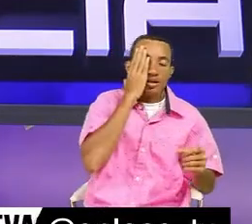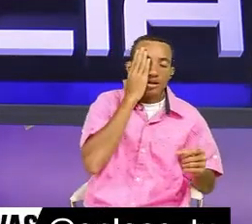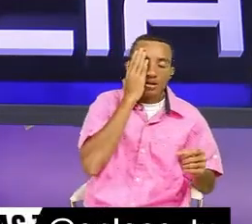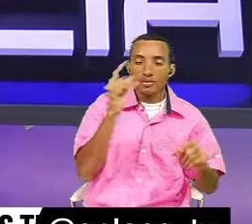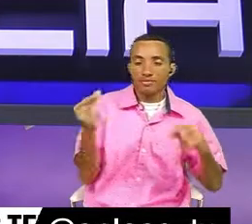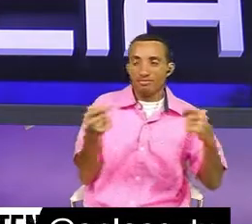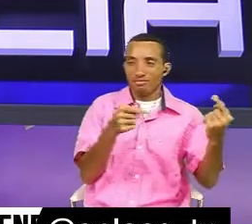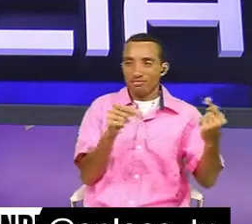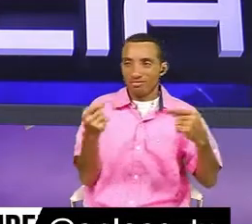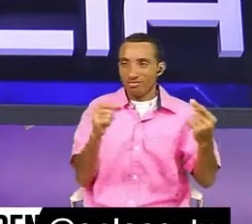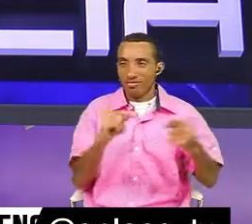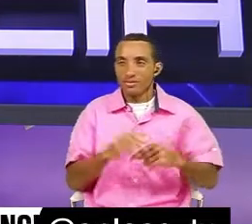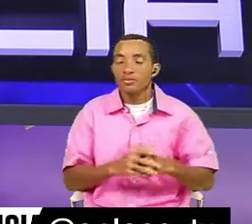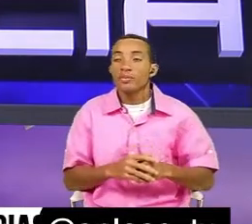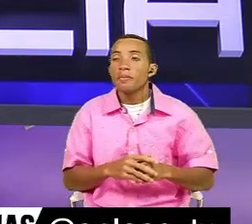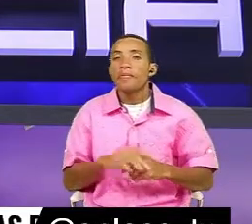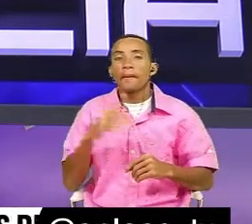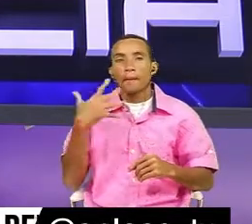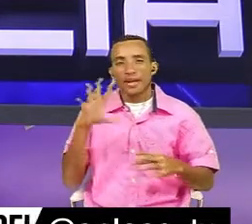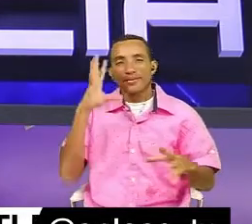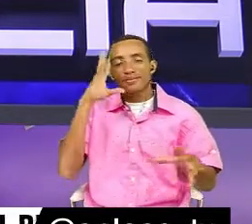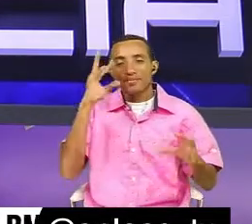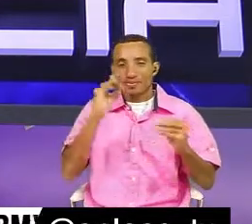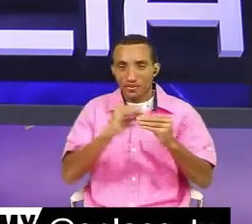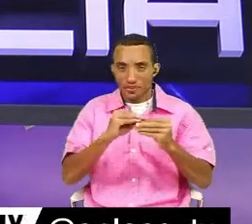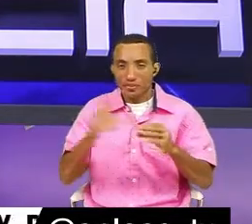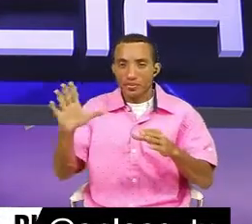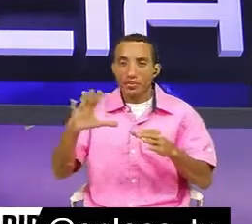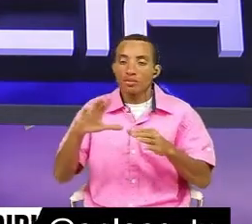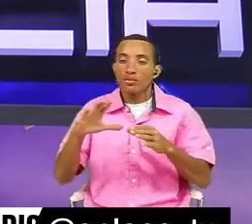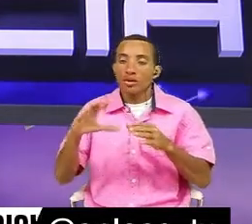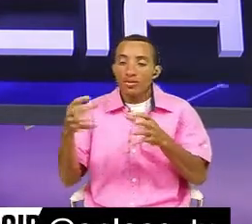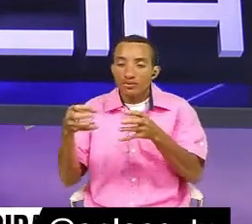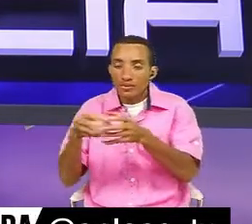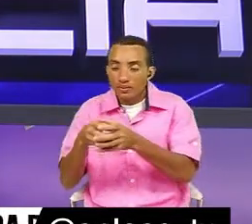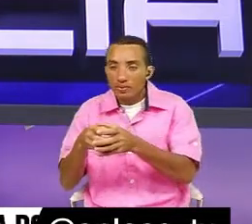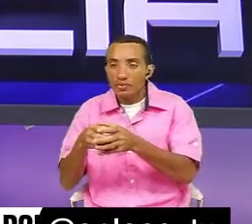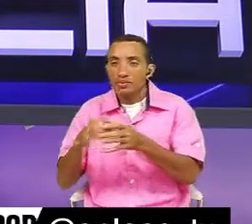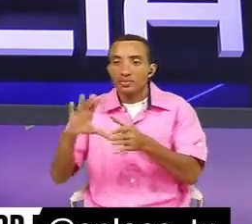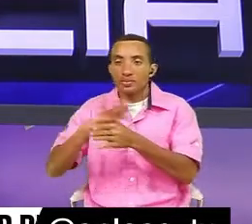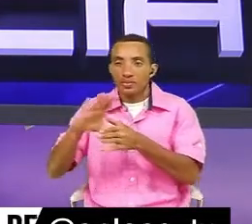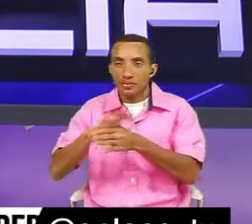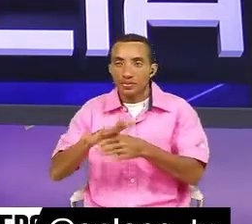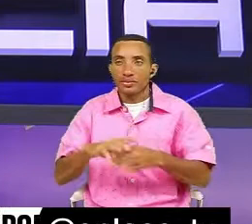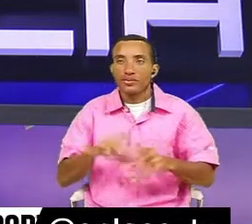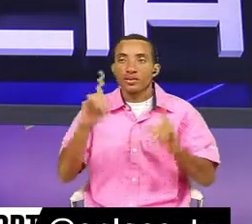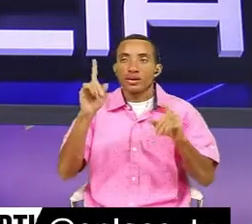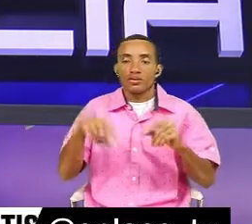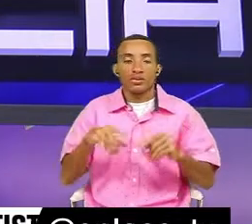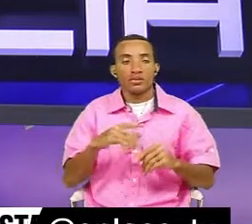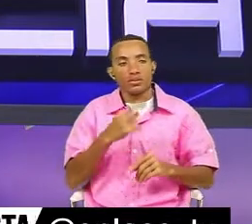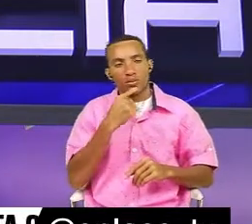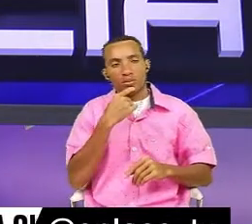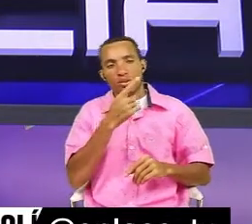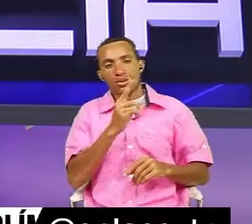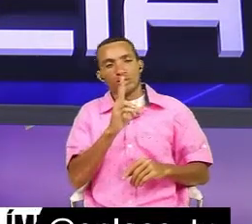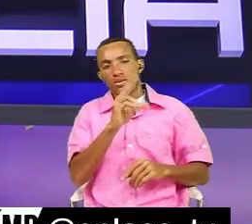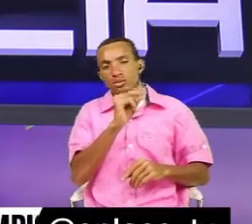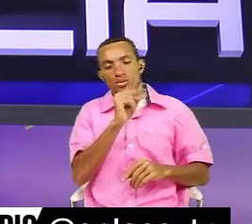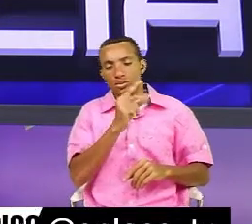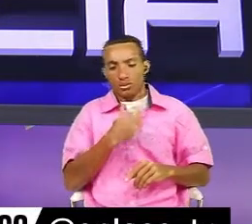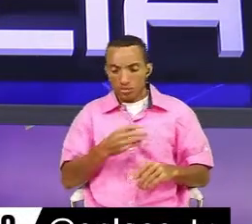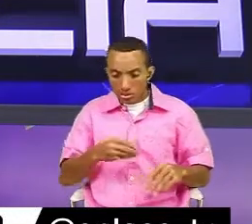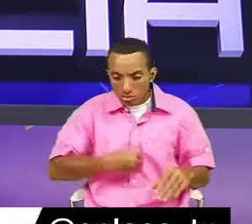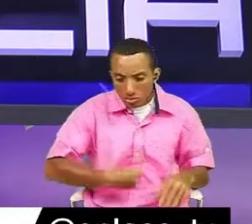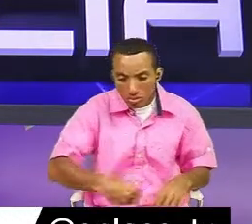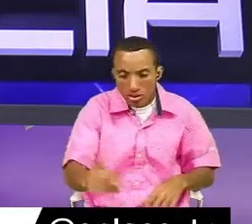Dicen que habían preestablecido acuerdos con el gremio de taxistas. Por su parte, el gremio de taxistas se defienden y dicen que no fueron ellos los que